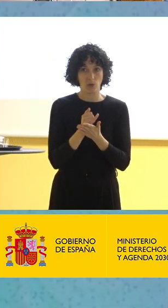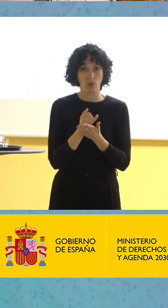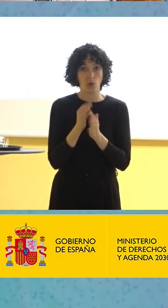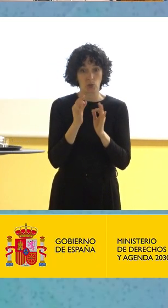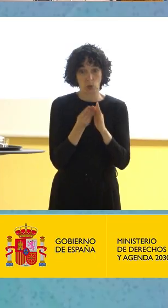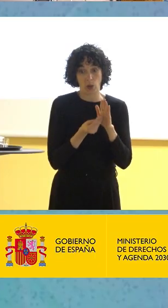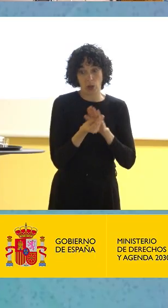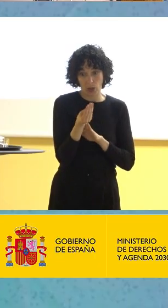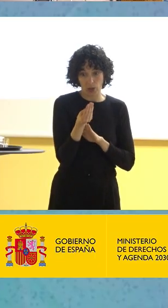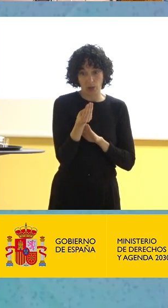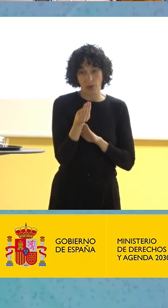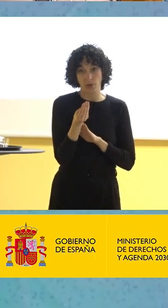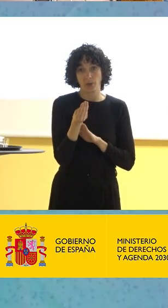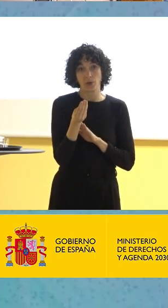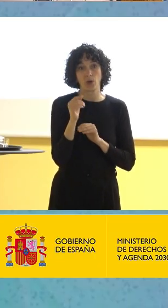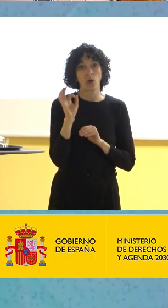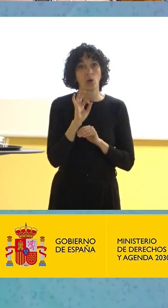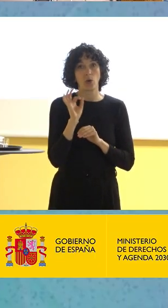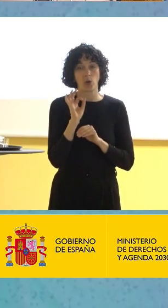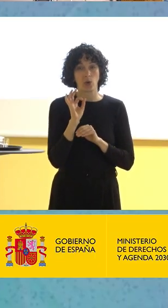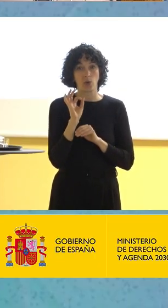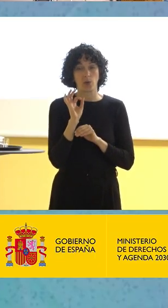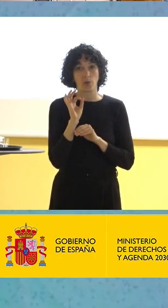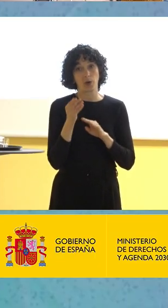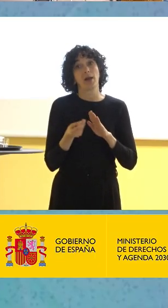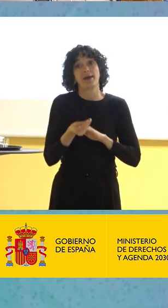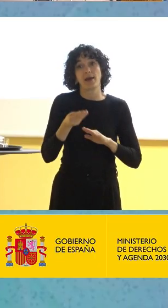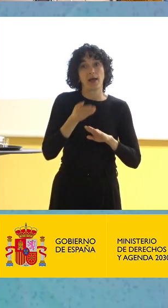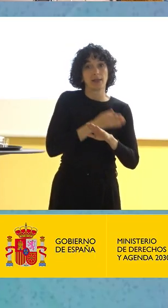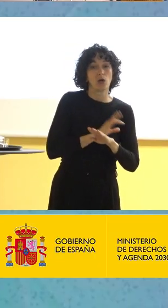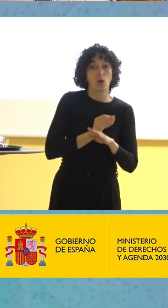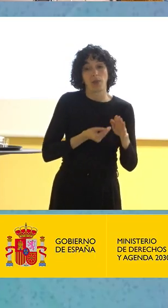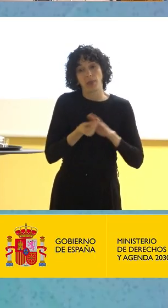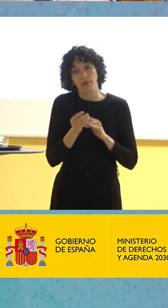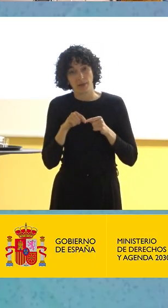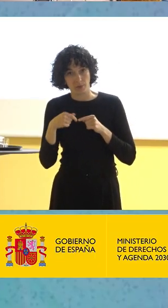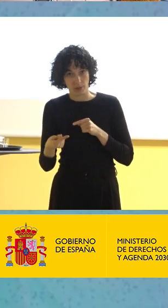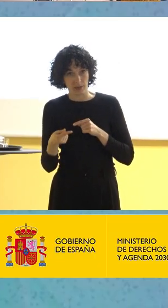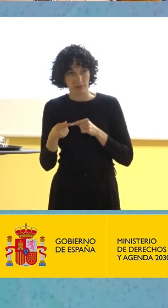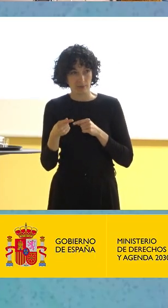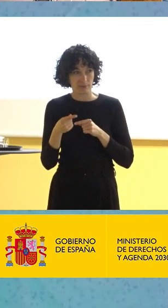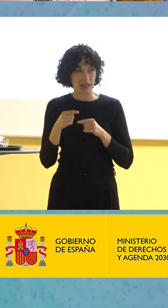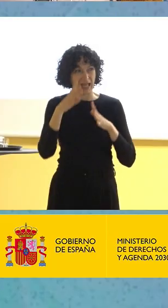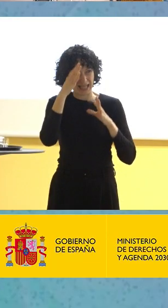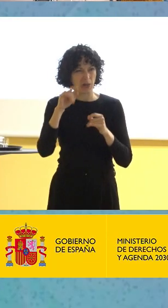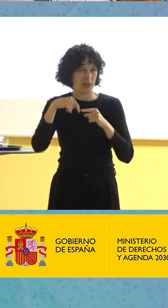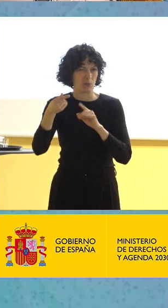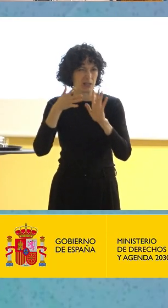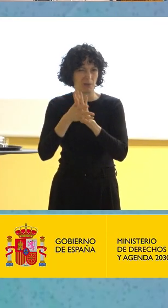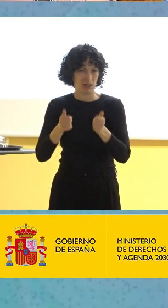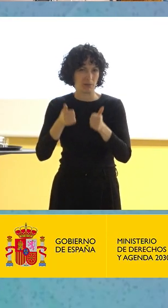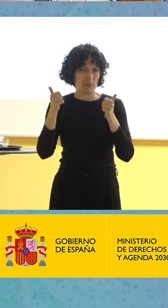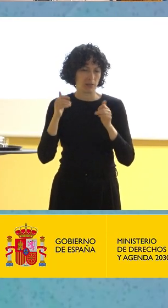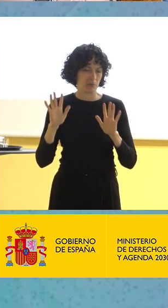prenatal, en los programas de cribado neonatal, que creo que bueno, posteriormente también se le dará un espacio, así que no me explayaré mucho en